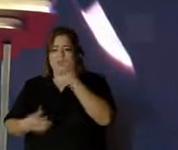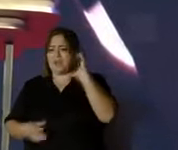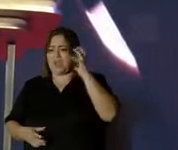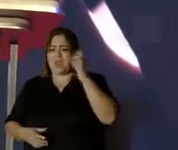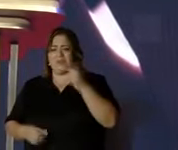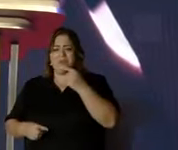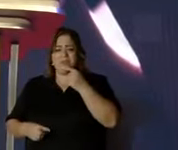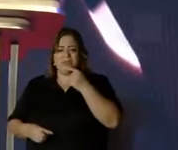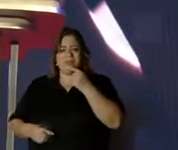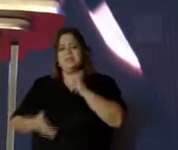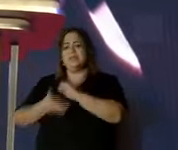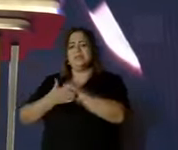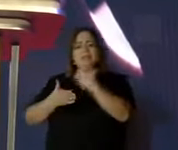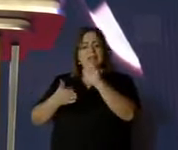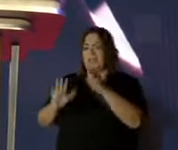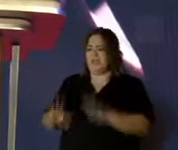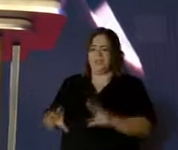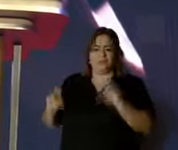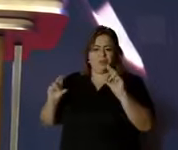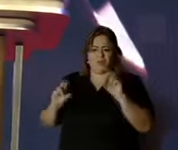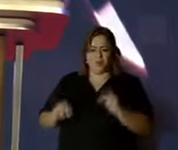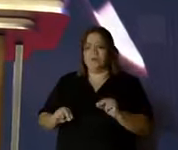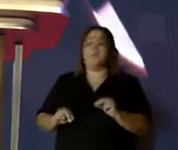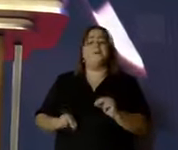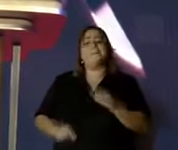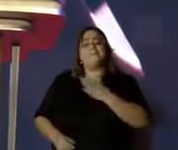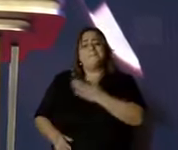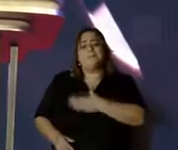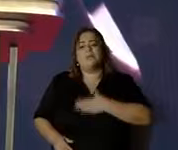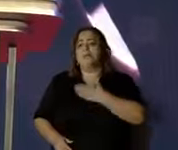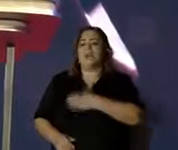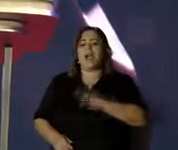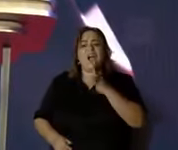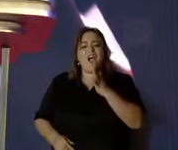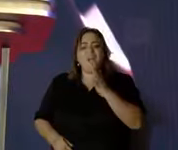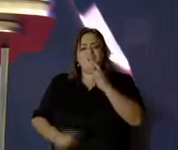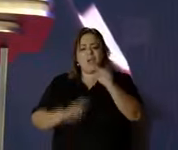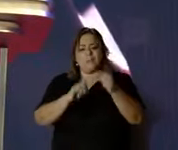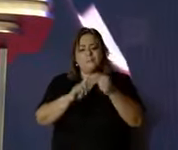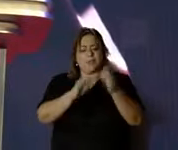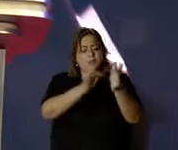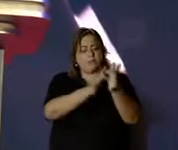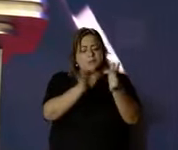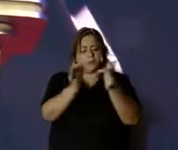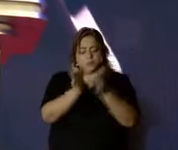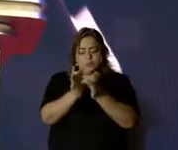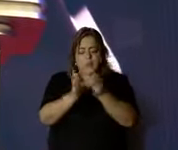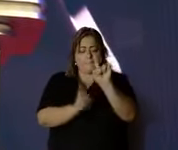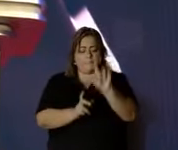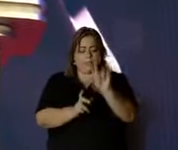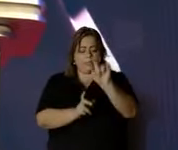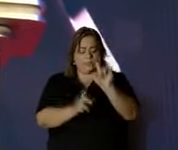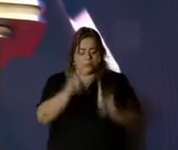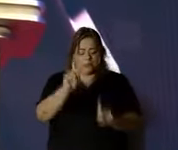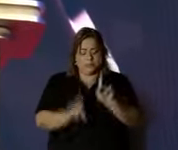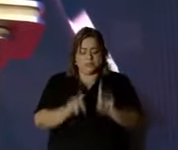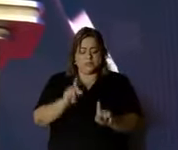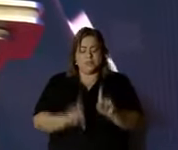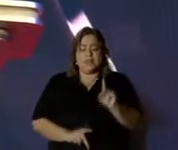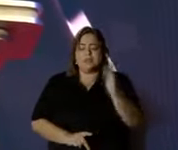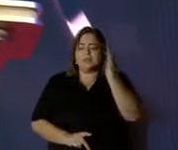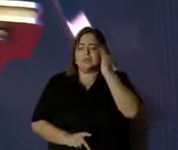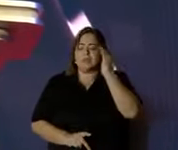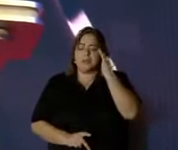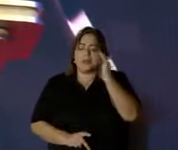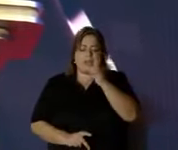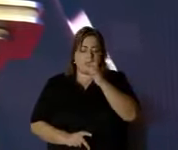mano arriba y la santidad abajo. Mira, hermano, hágame el favor, hable de Jesús. El mundo necesita que se sepa quién es Jesús,